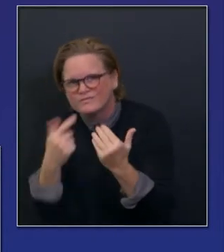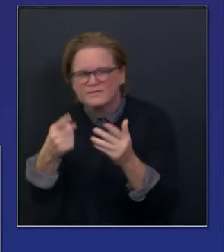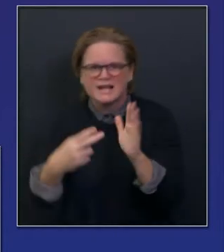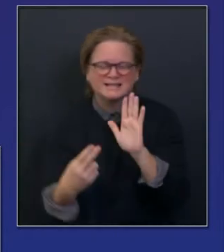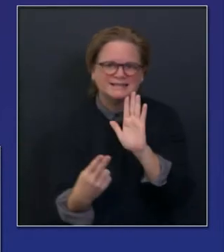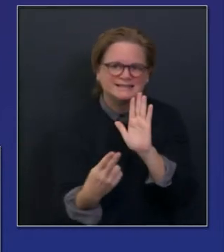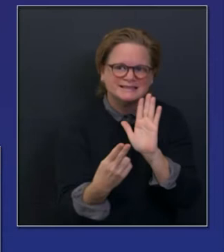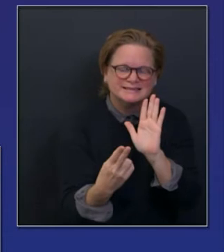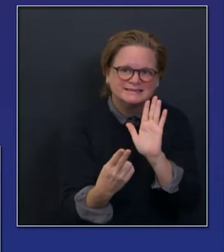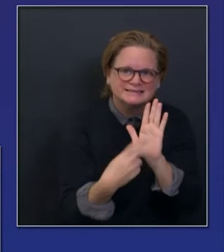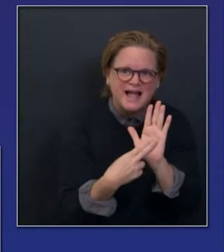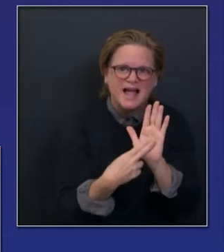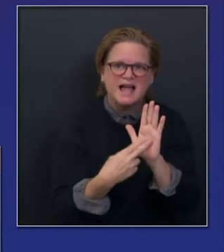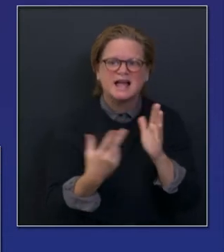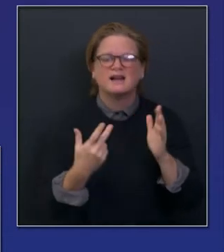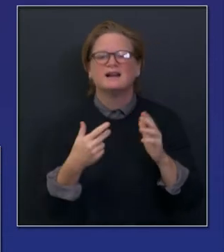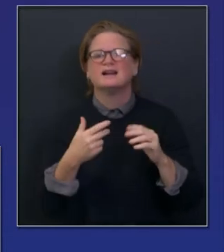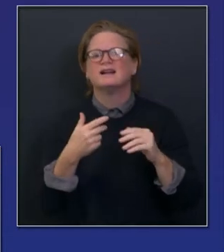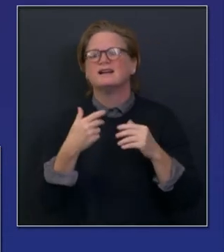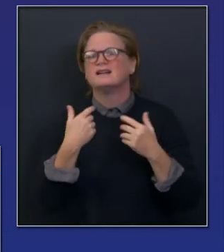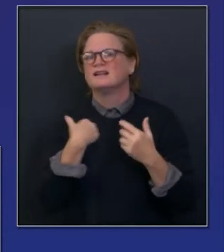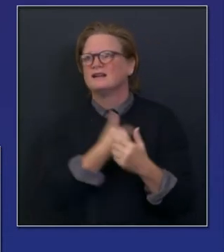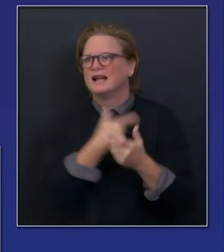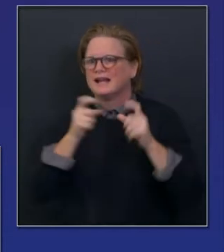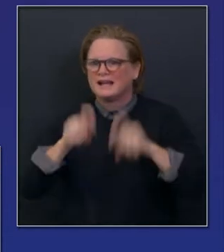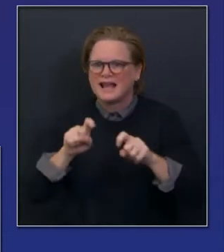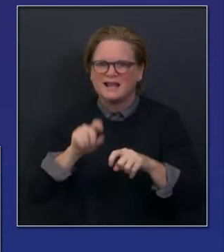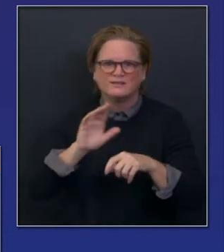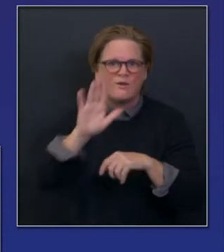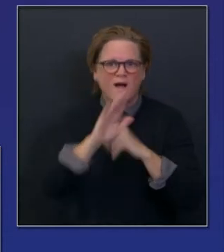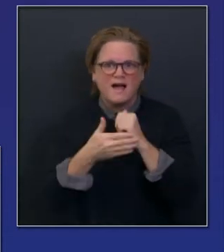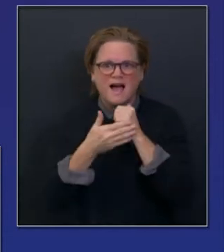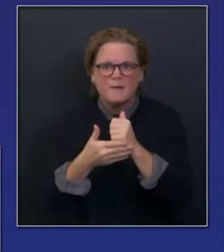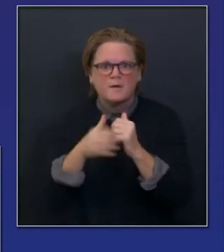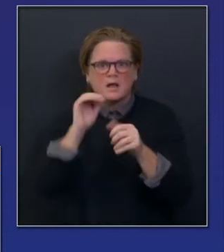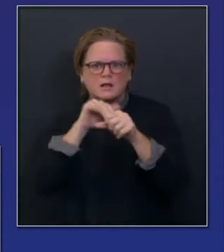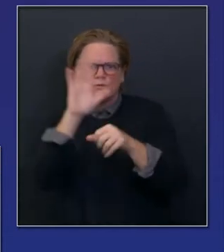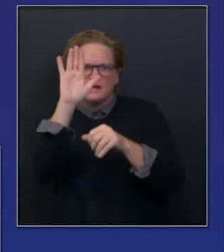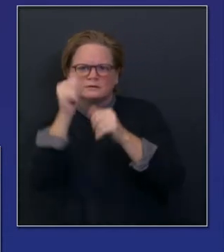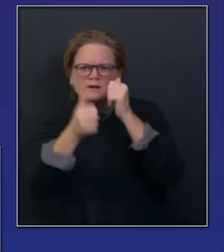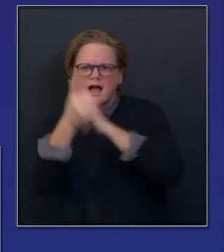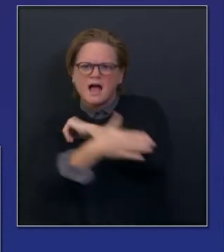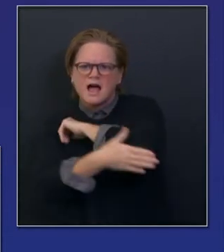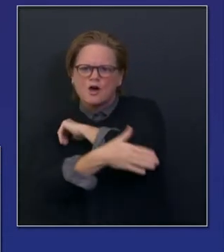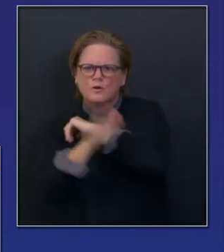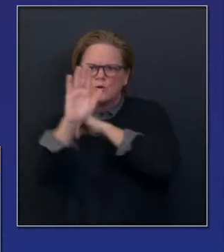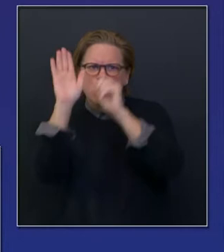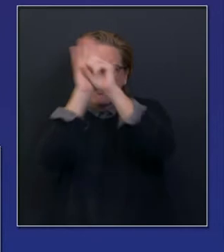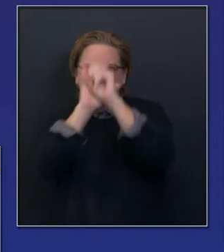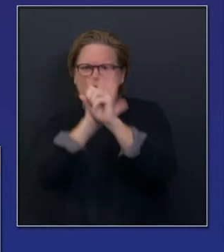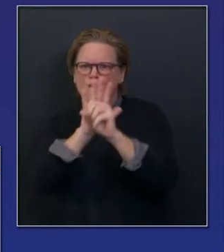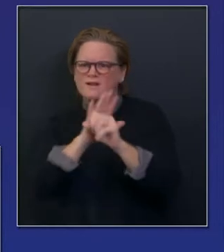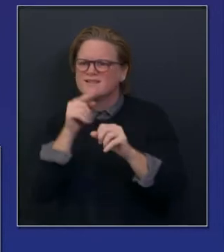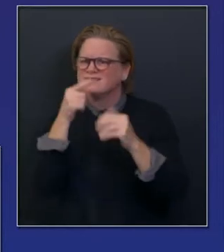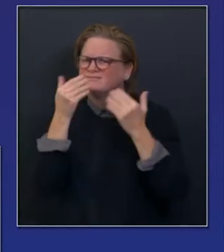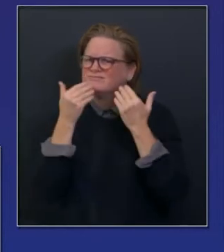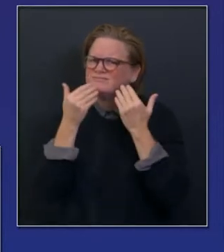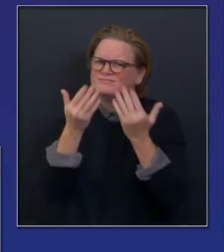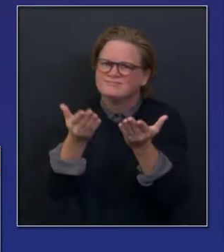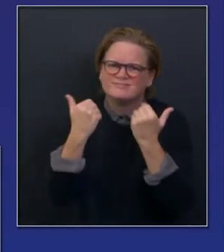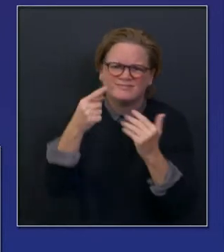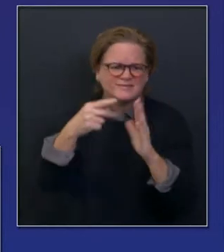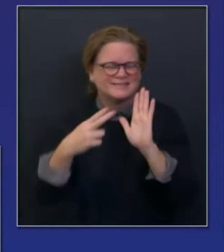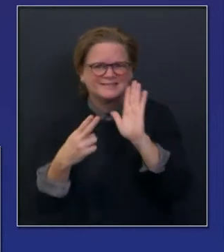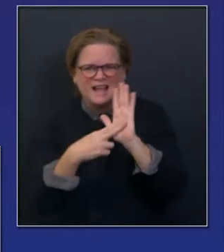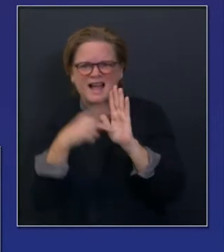apoyarlo para que pueda certificarse, sacar su licencia de nuevo, para que pueda usted brindar su ayuda donde es necesaria, su